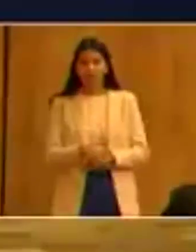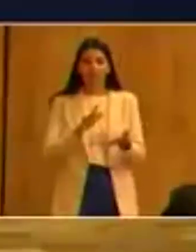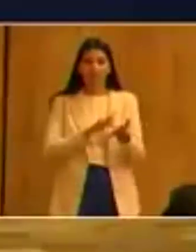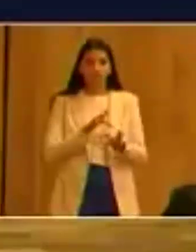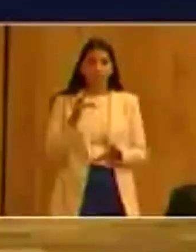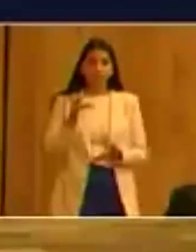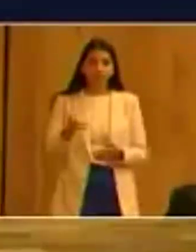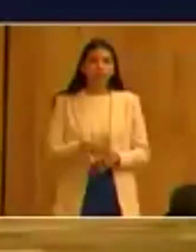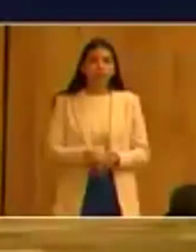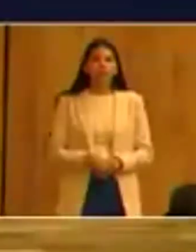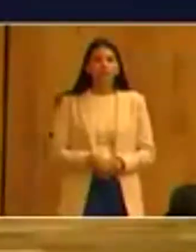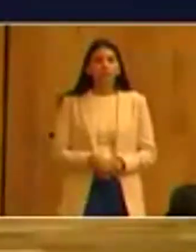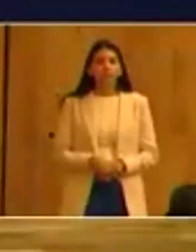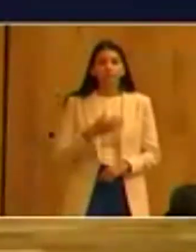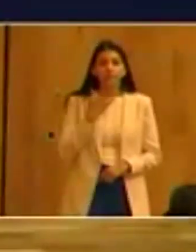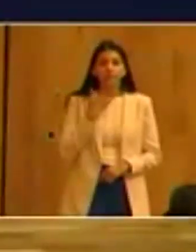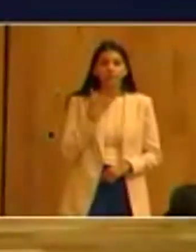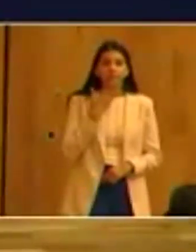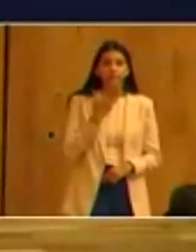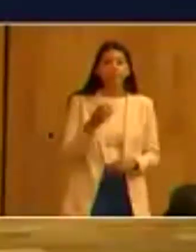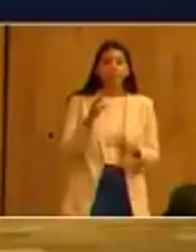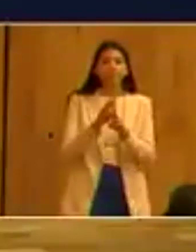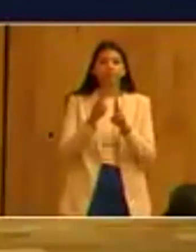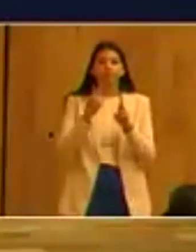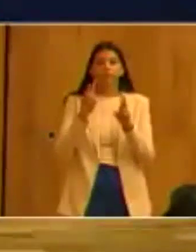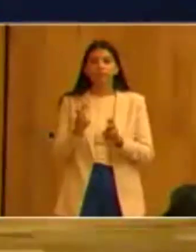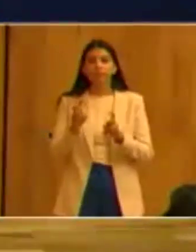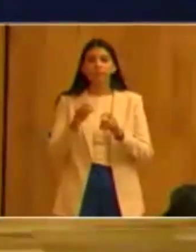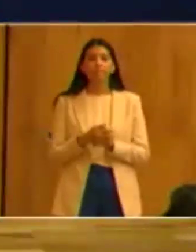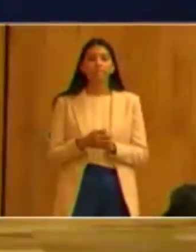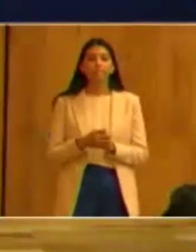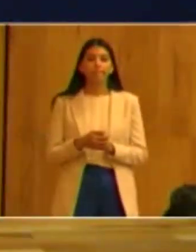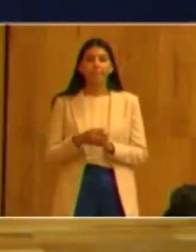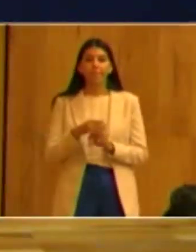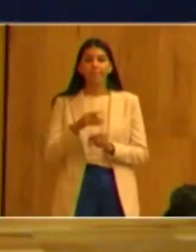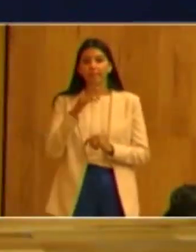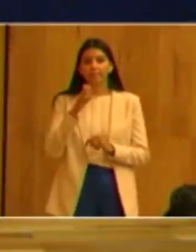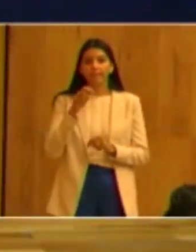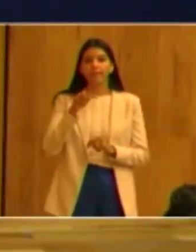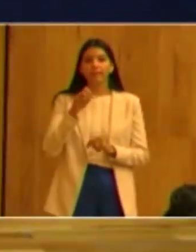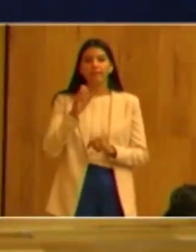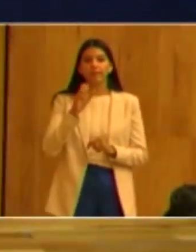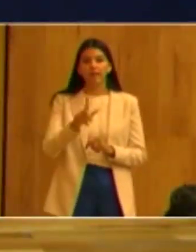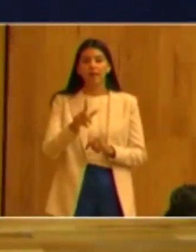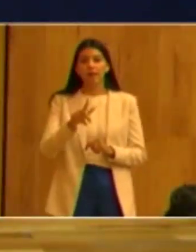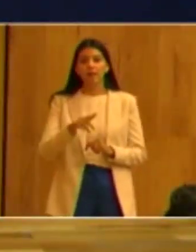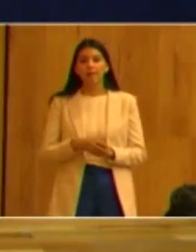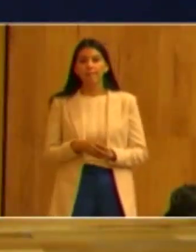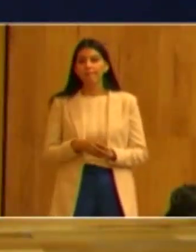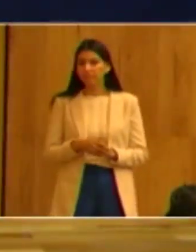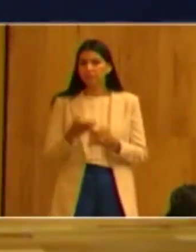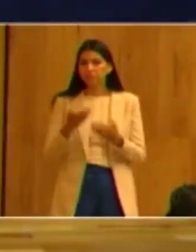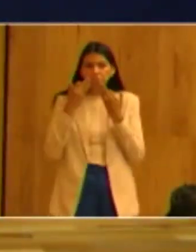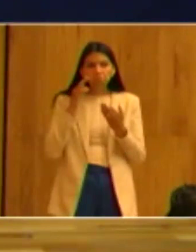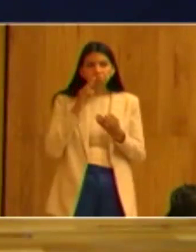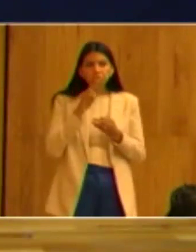Gracias. Bien. En el tema penal, en materia penal, evidentemente que